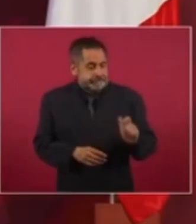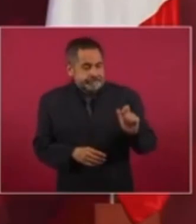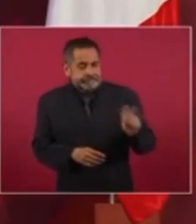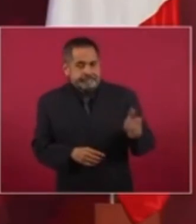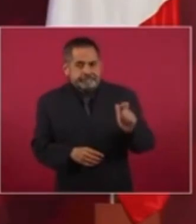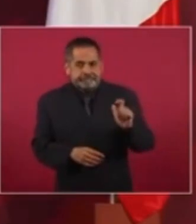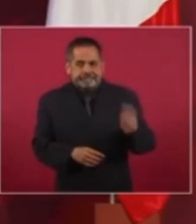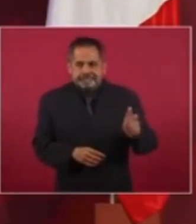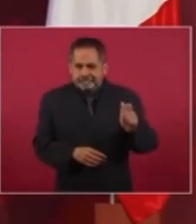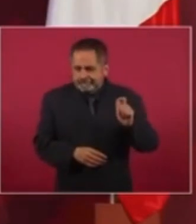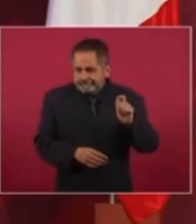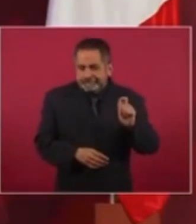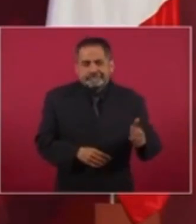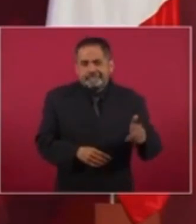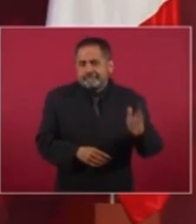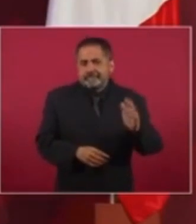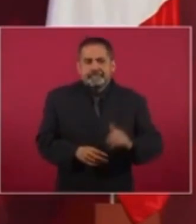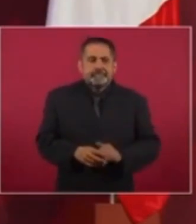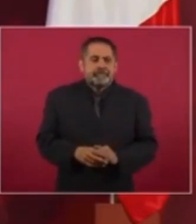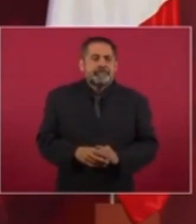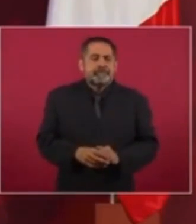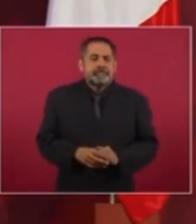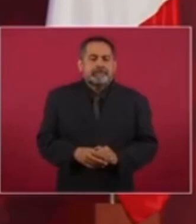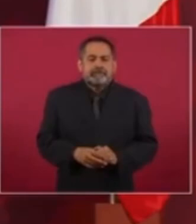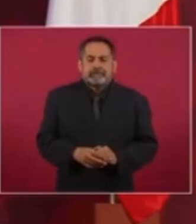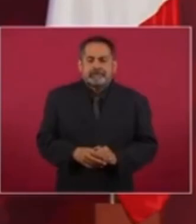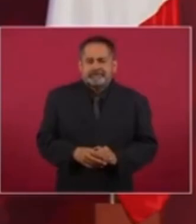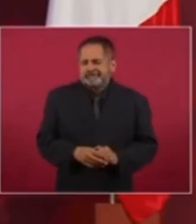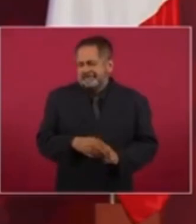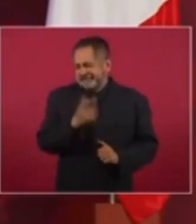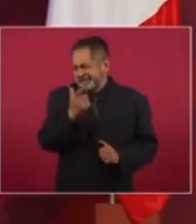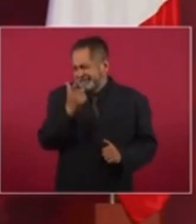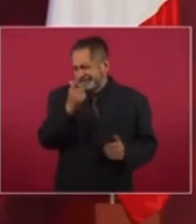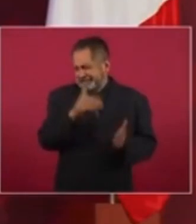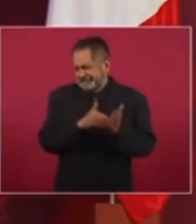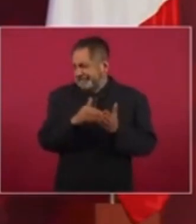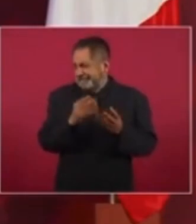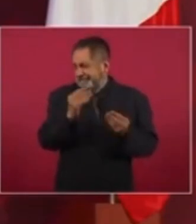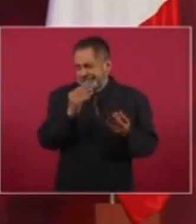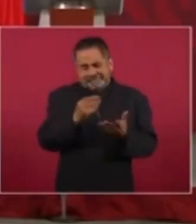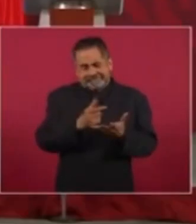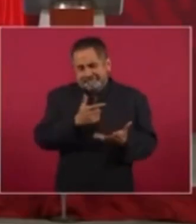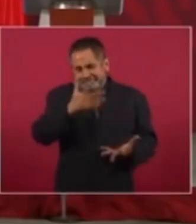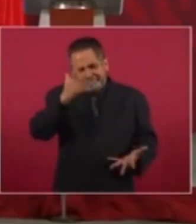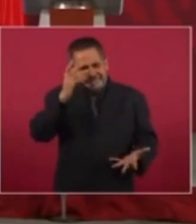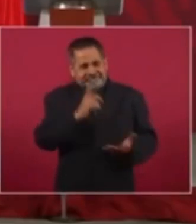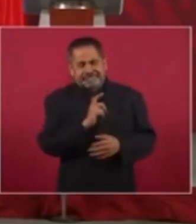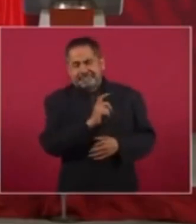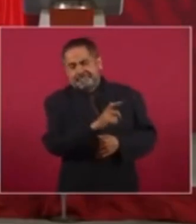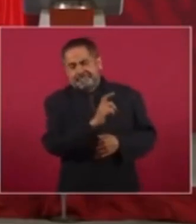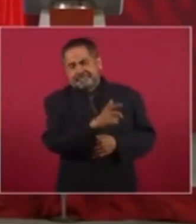llevaba el conteo. El programa de los votos de conteo, amigos y amigas, él es el que realizó el